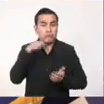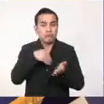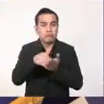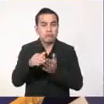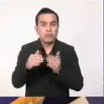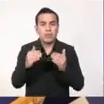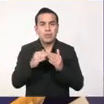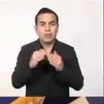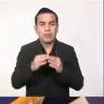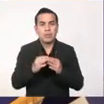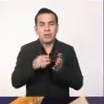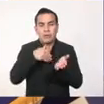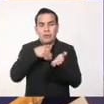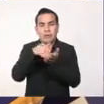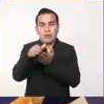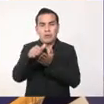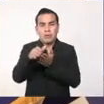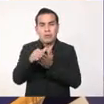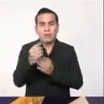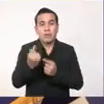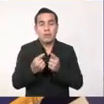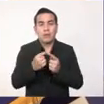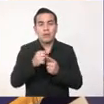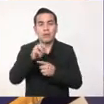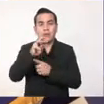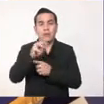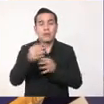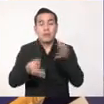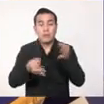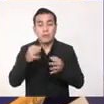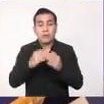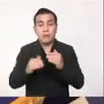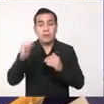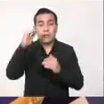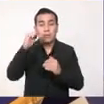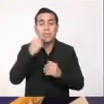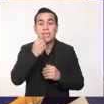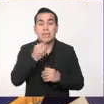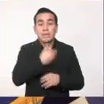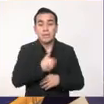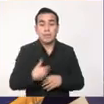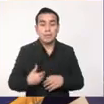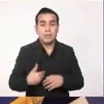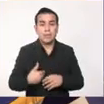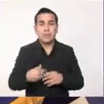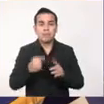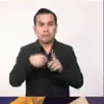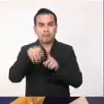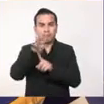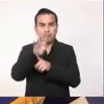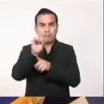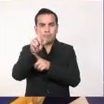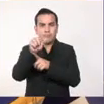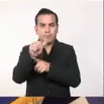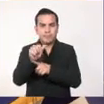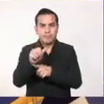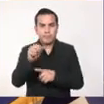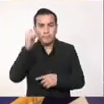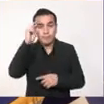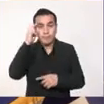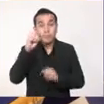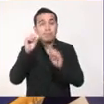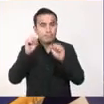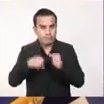También destituyeron no solo a un magistrado, sino que a un presidente de la Corte. La Sala de lo Constitucional destituyó a su propio